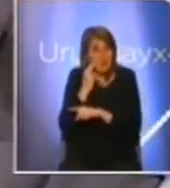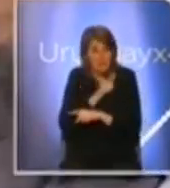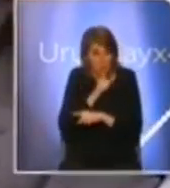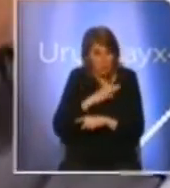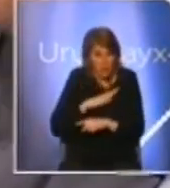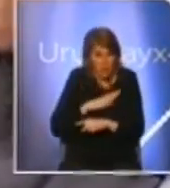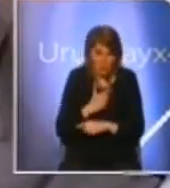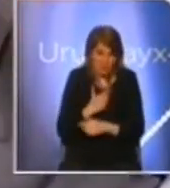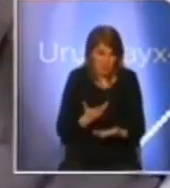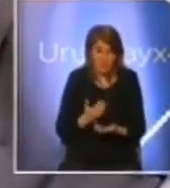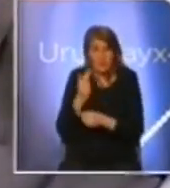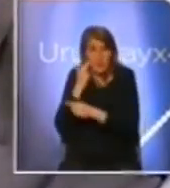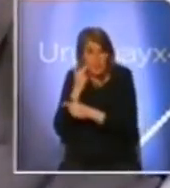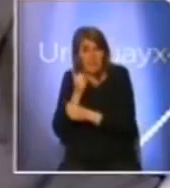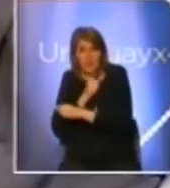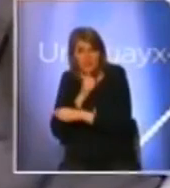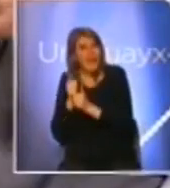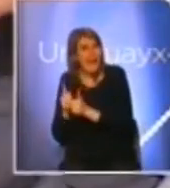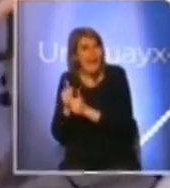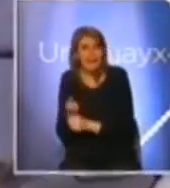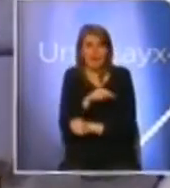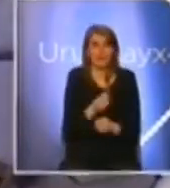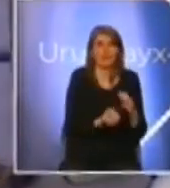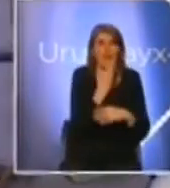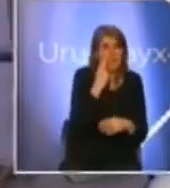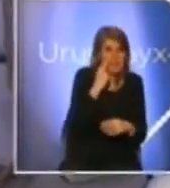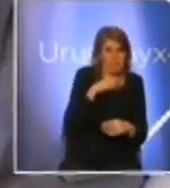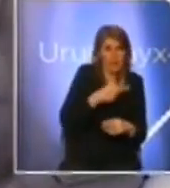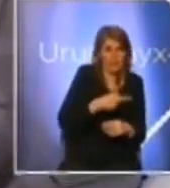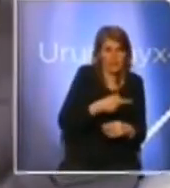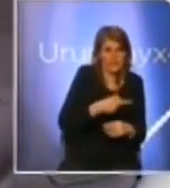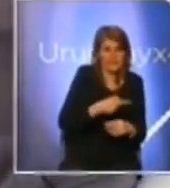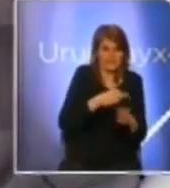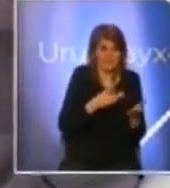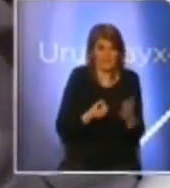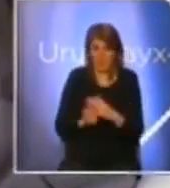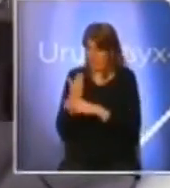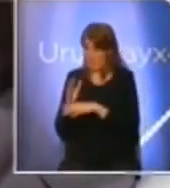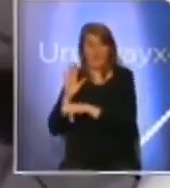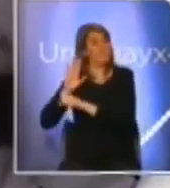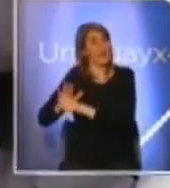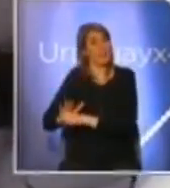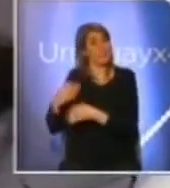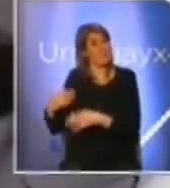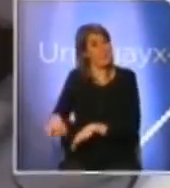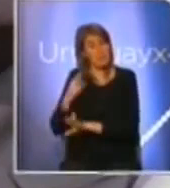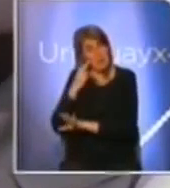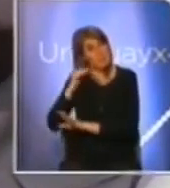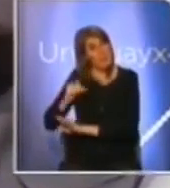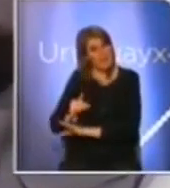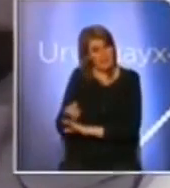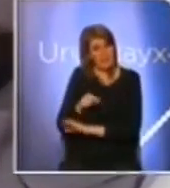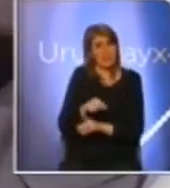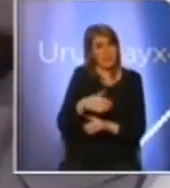solucionan, se cambian por problemas nuevos. Es decir, yo tengo un problema, una innovación resuelve un problema, pero esa trae una serie de nuevos